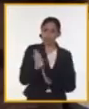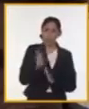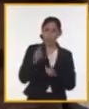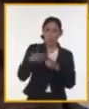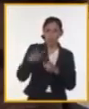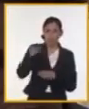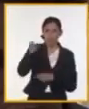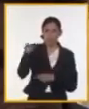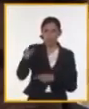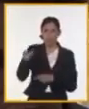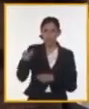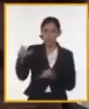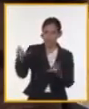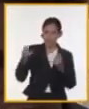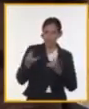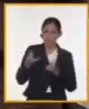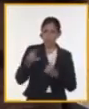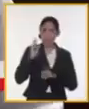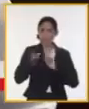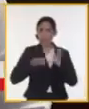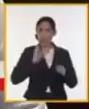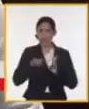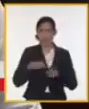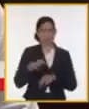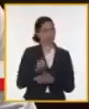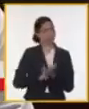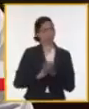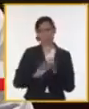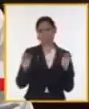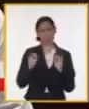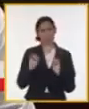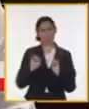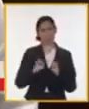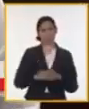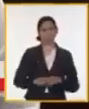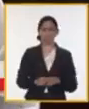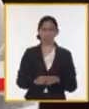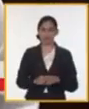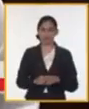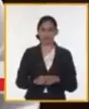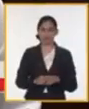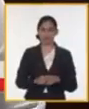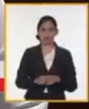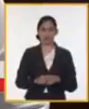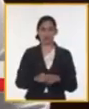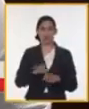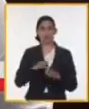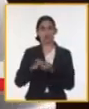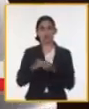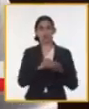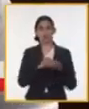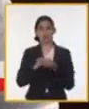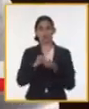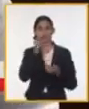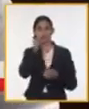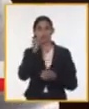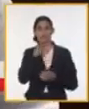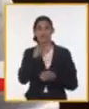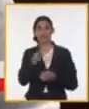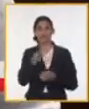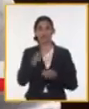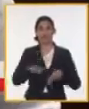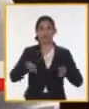fuera a decirle al sector que lo puede hacer. Nosotros pensamos, Morales, que se ha hecho sobre este acuerdo número 32